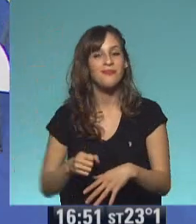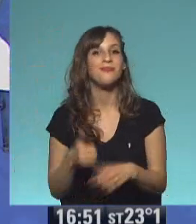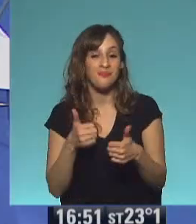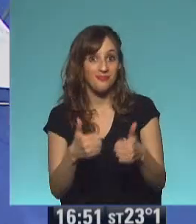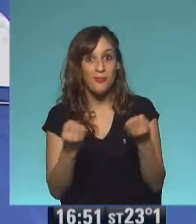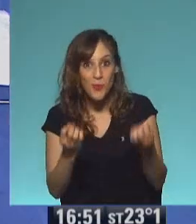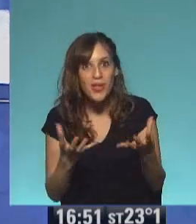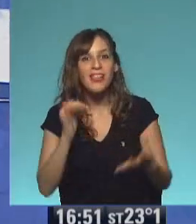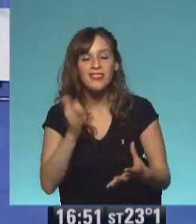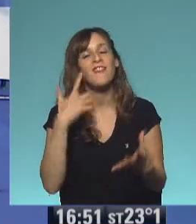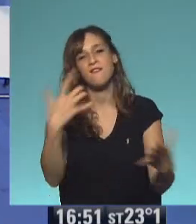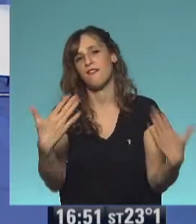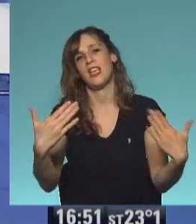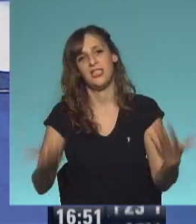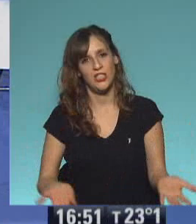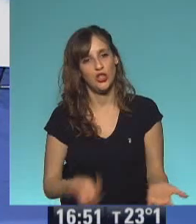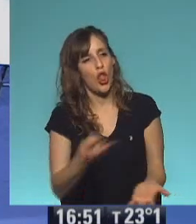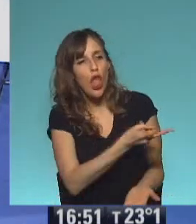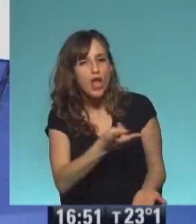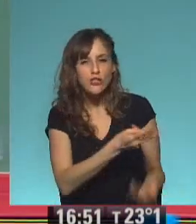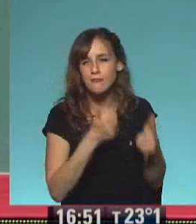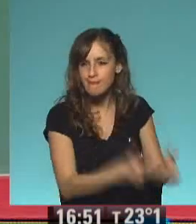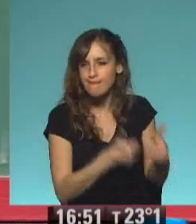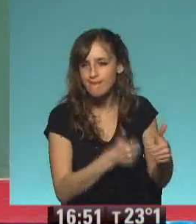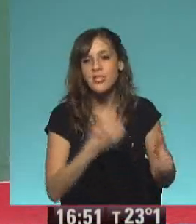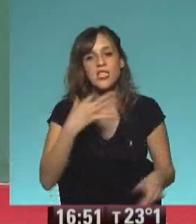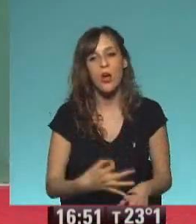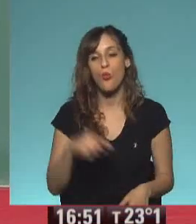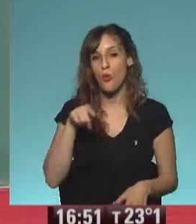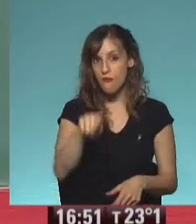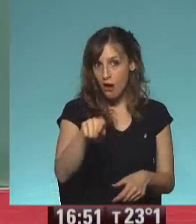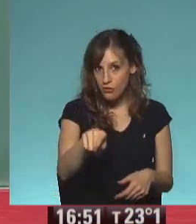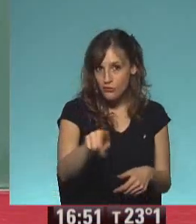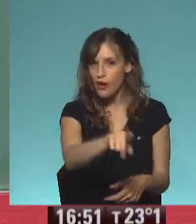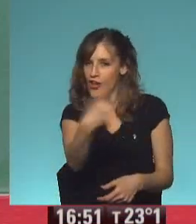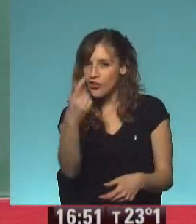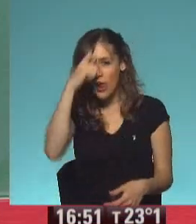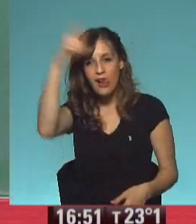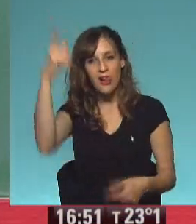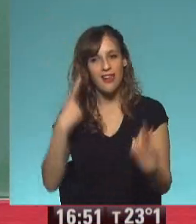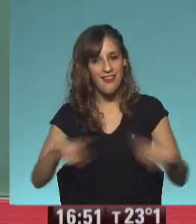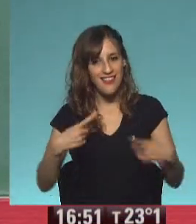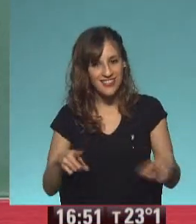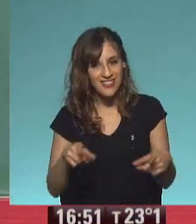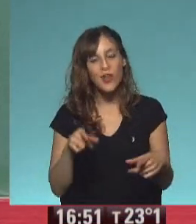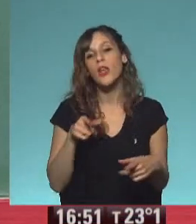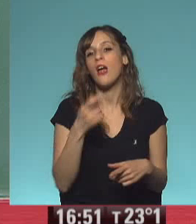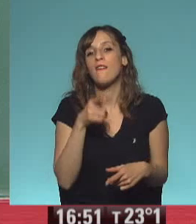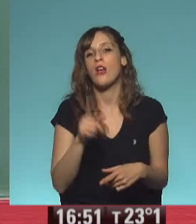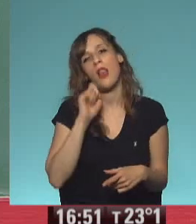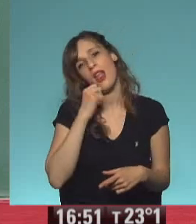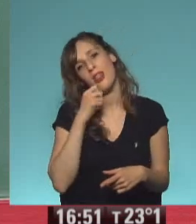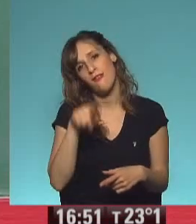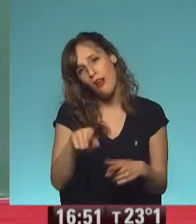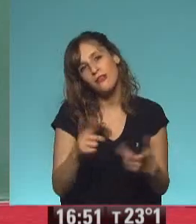muy bien los felicito seguramente en casa armaron otra y estaría buenísimo que nos pudieran